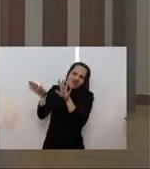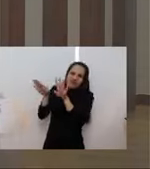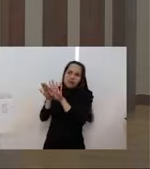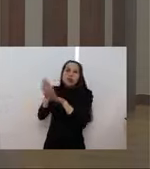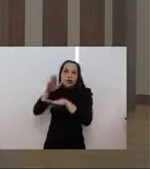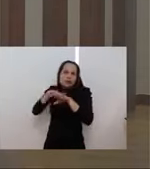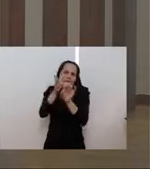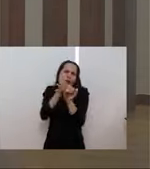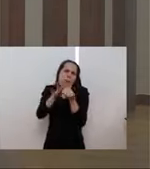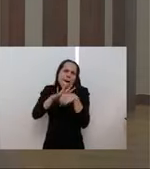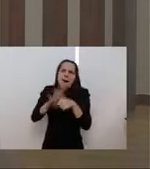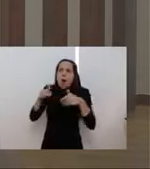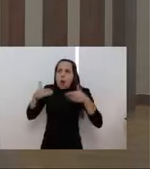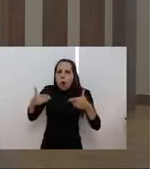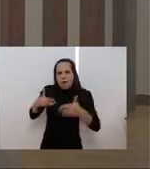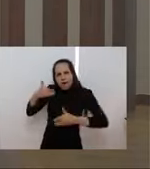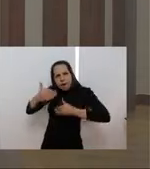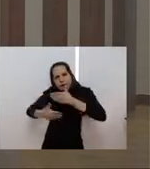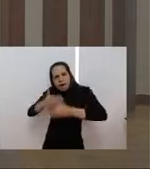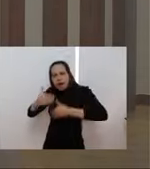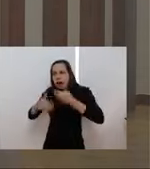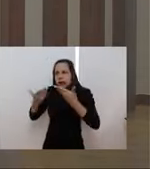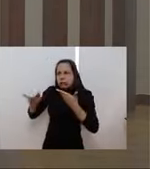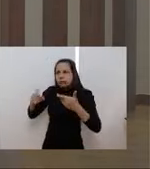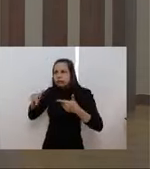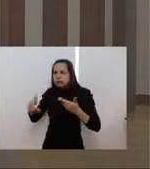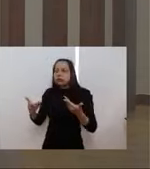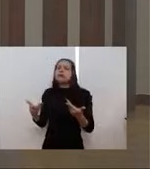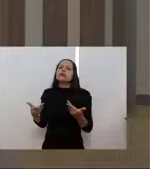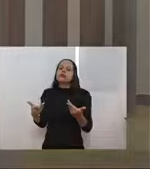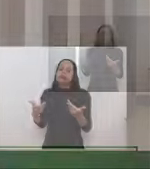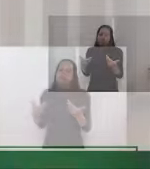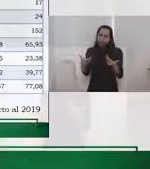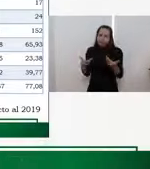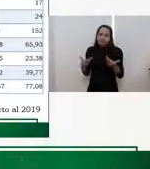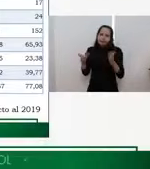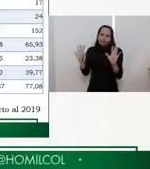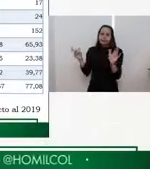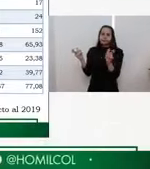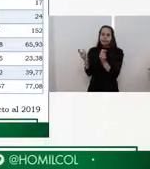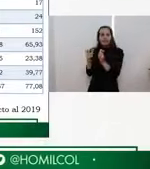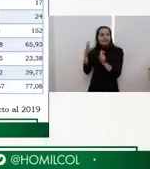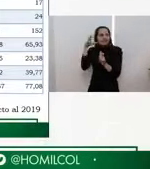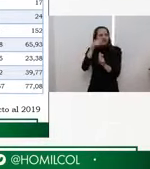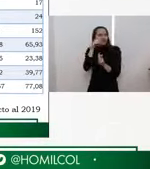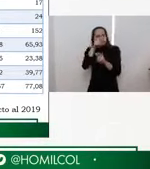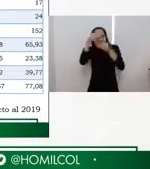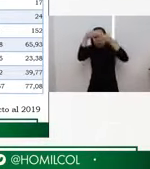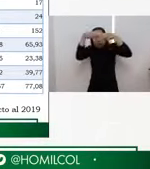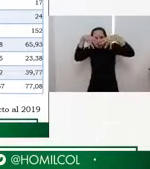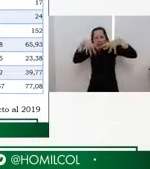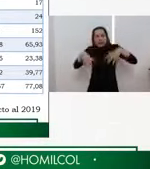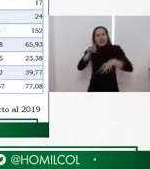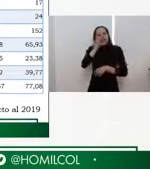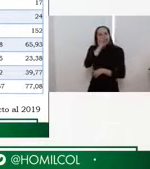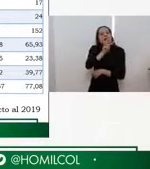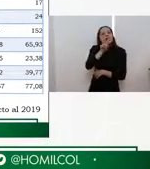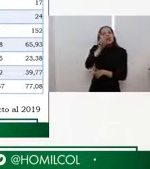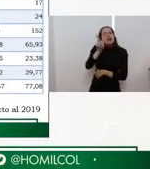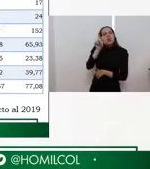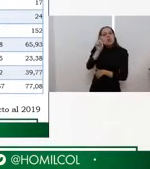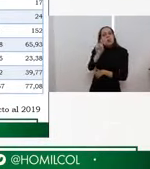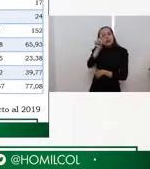pandemia por no conocer cómo iba a funcionar pues nos dio una reducción y ustedes la ven 32.6 por ciento o sea estamos